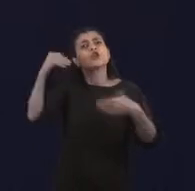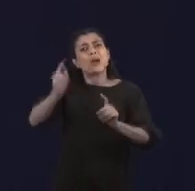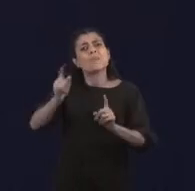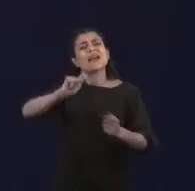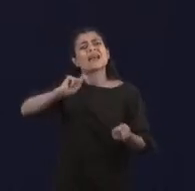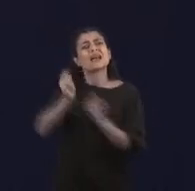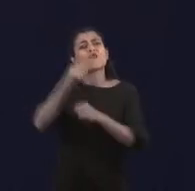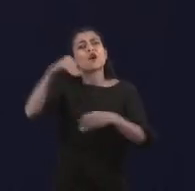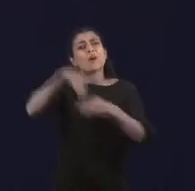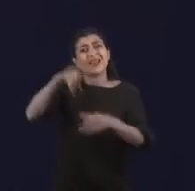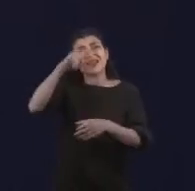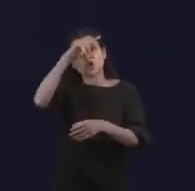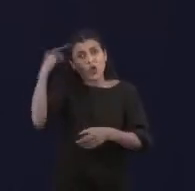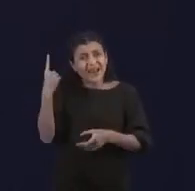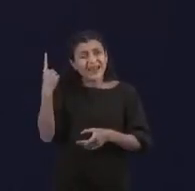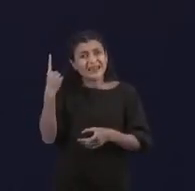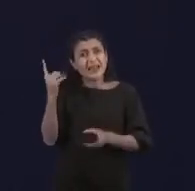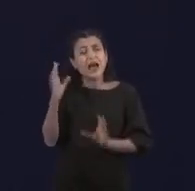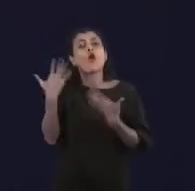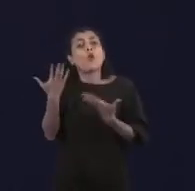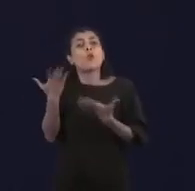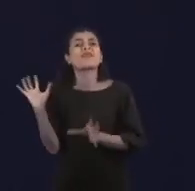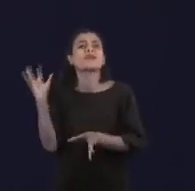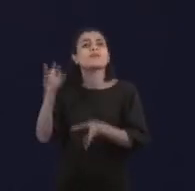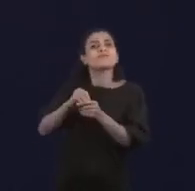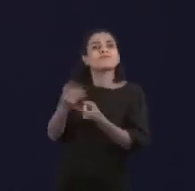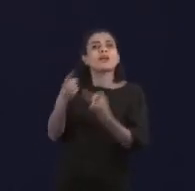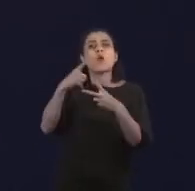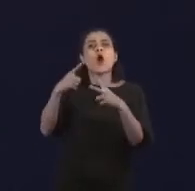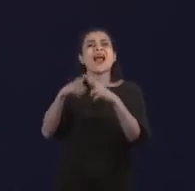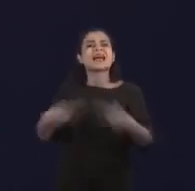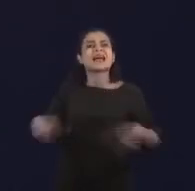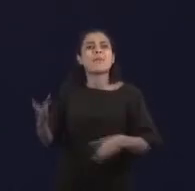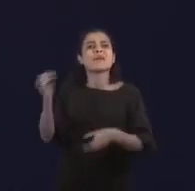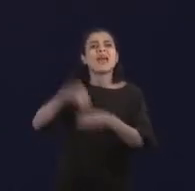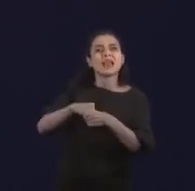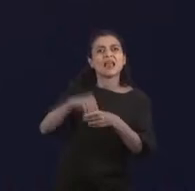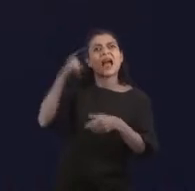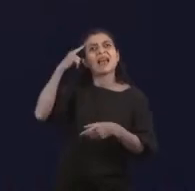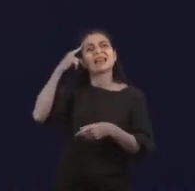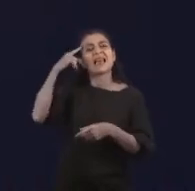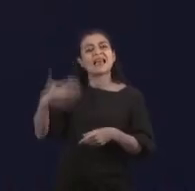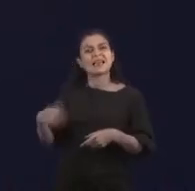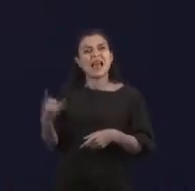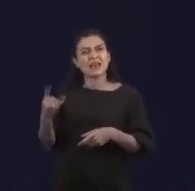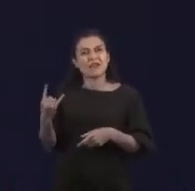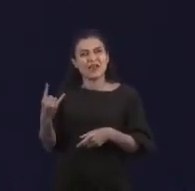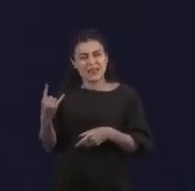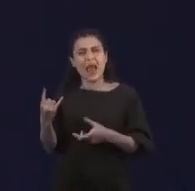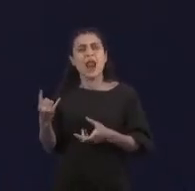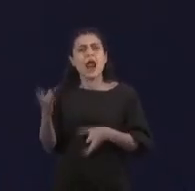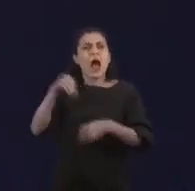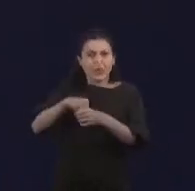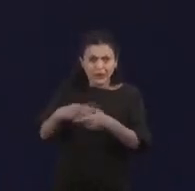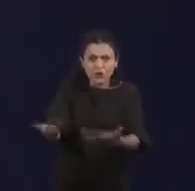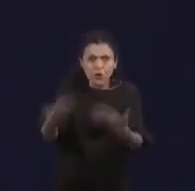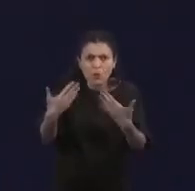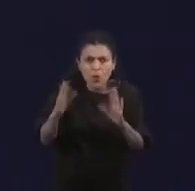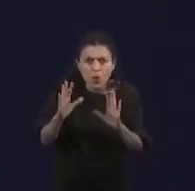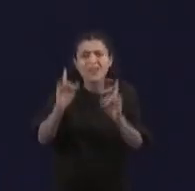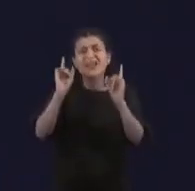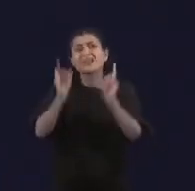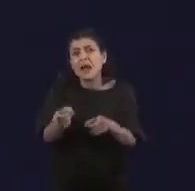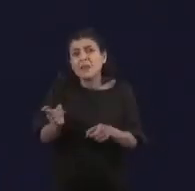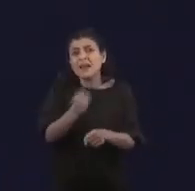Estado, incluso tal vez sea con soporte de inteligencia artificial en el futuro, y de hecho probablemente muchas de las cuestiones que hoy las